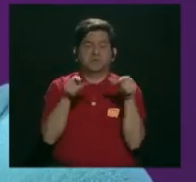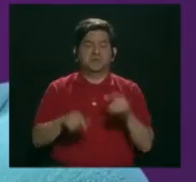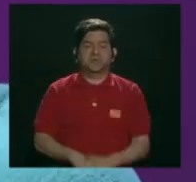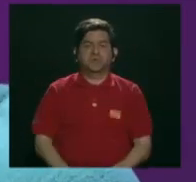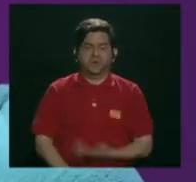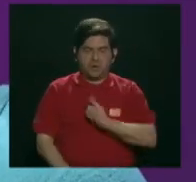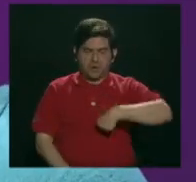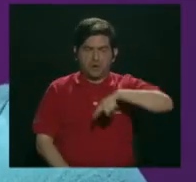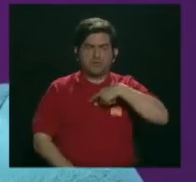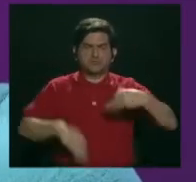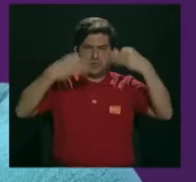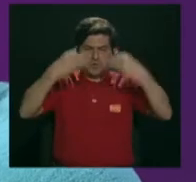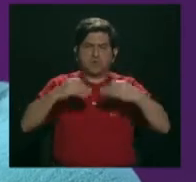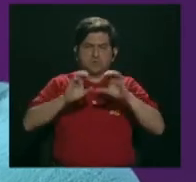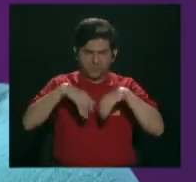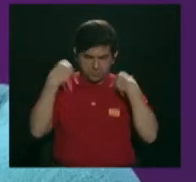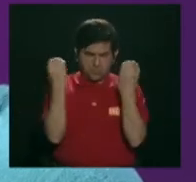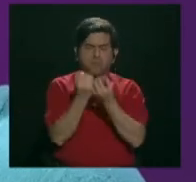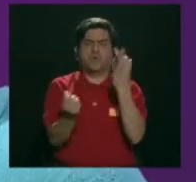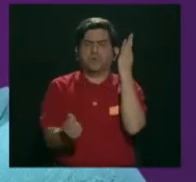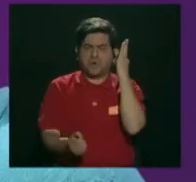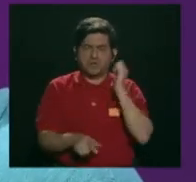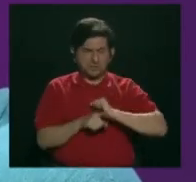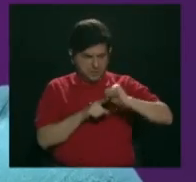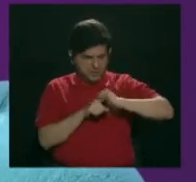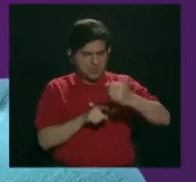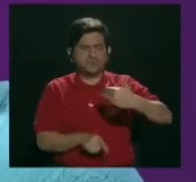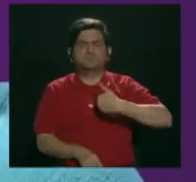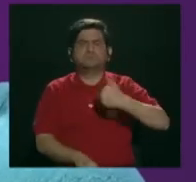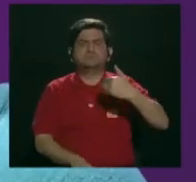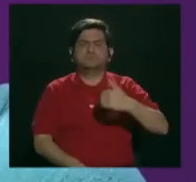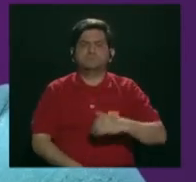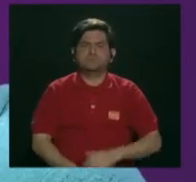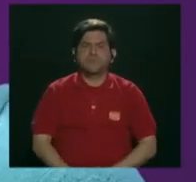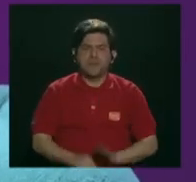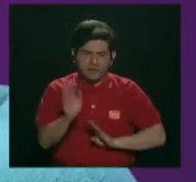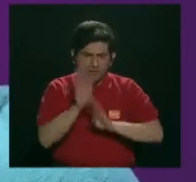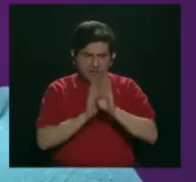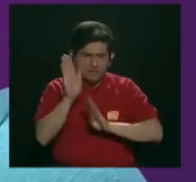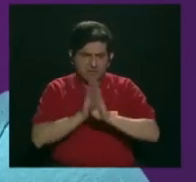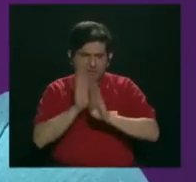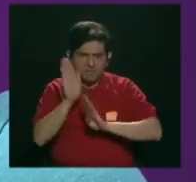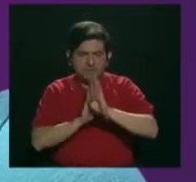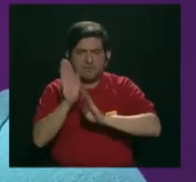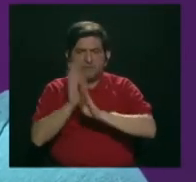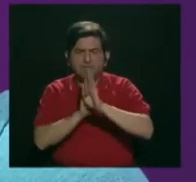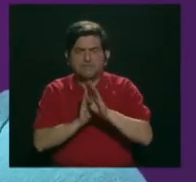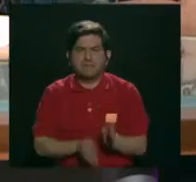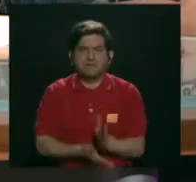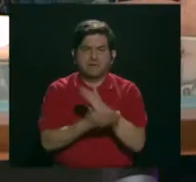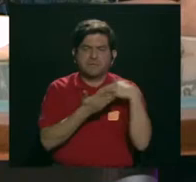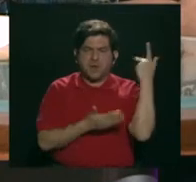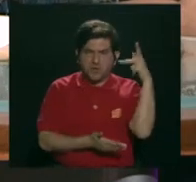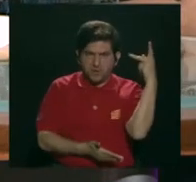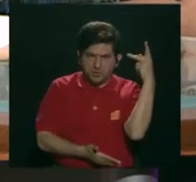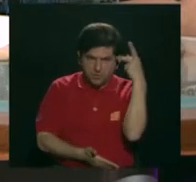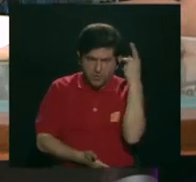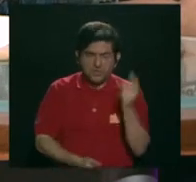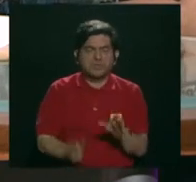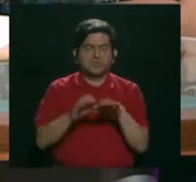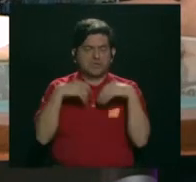decidimos organizarnos como mujeres para capacitarnos y desarrollar en la parte política, en la